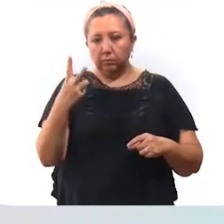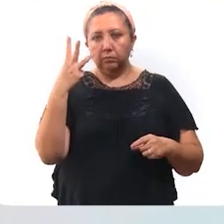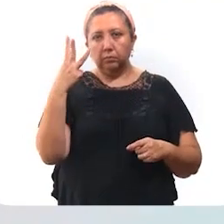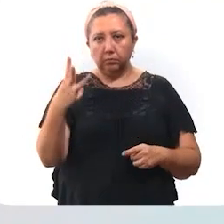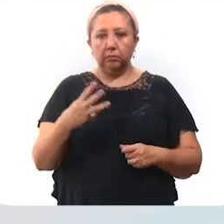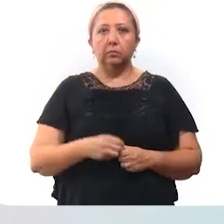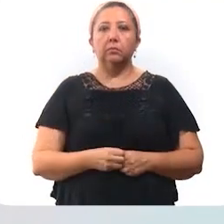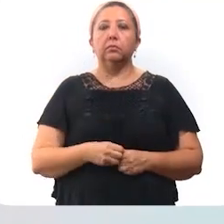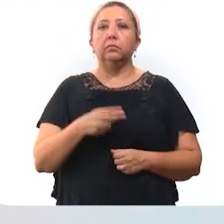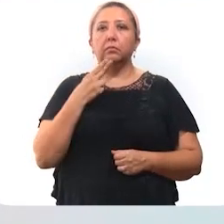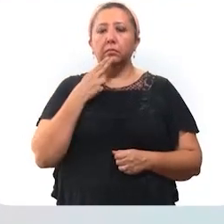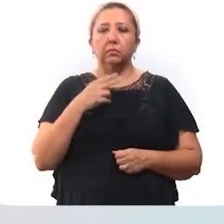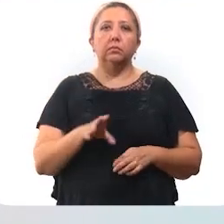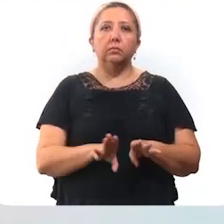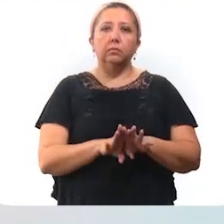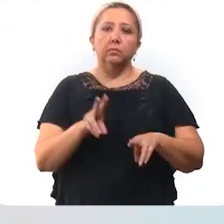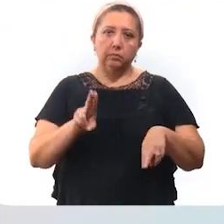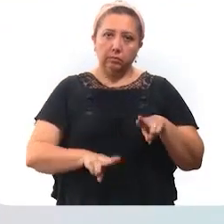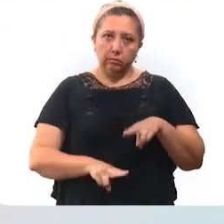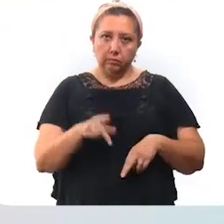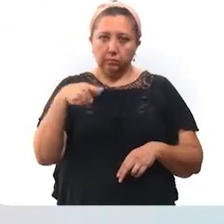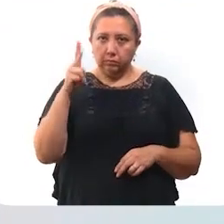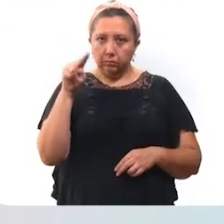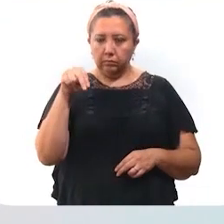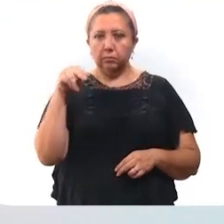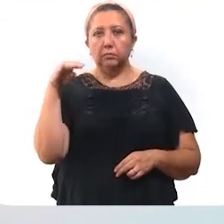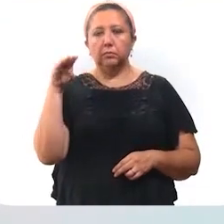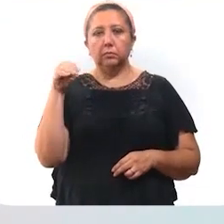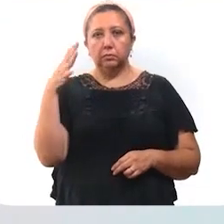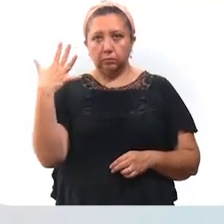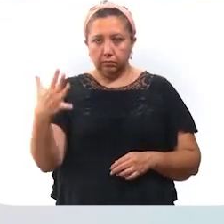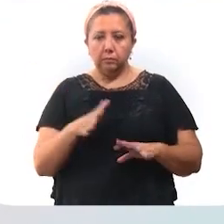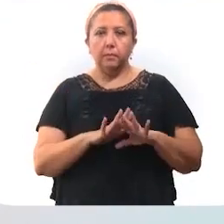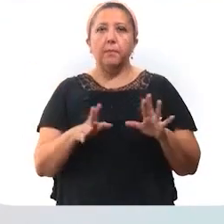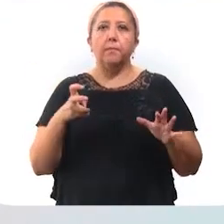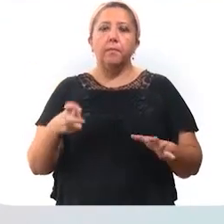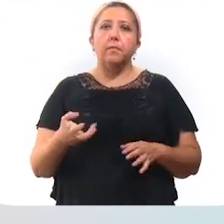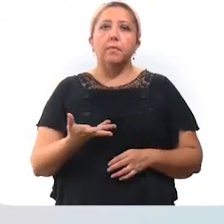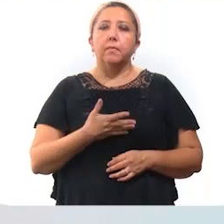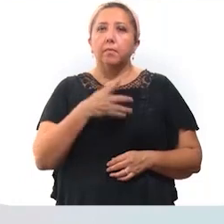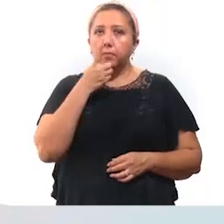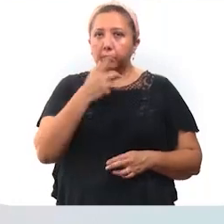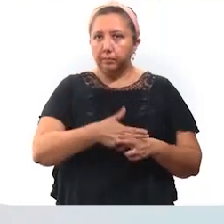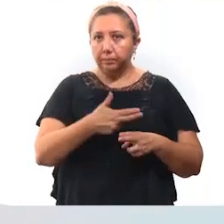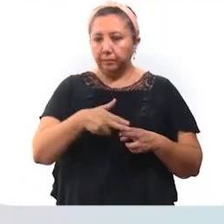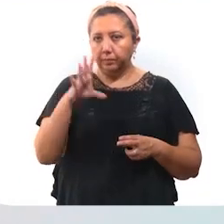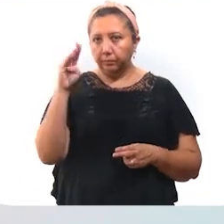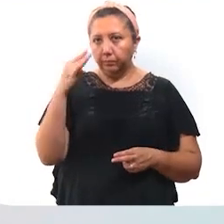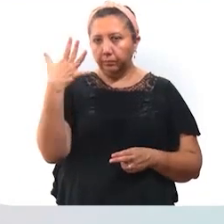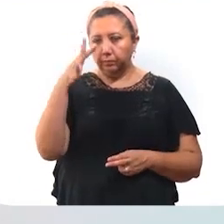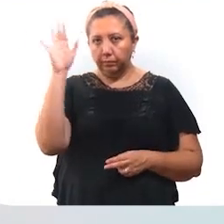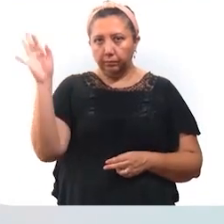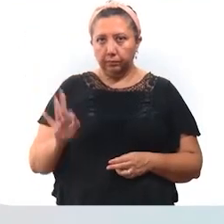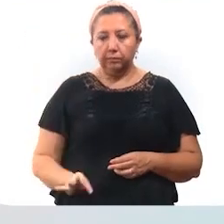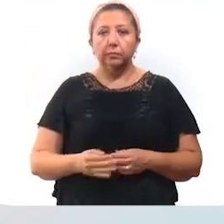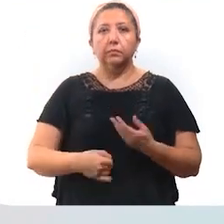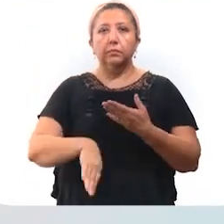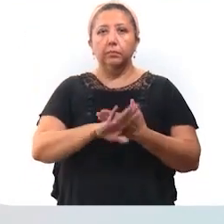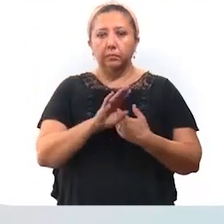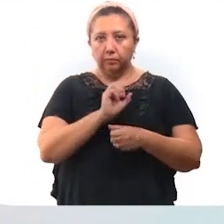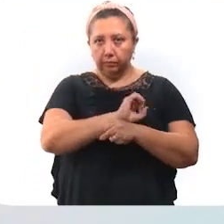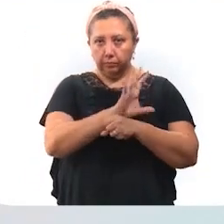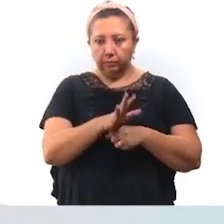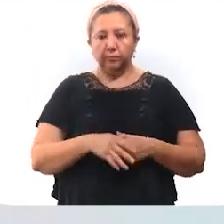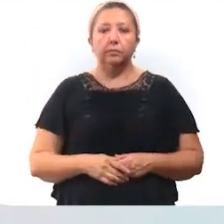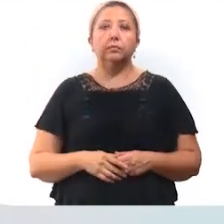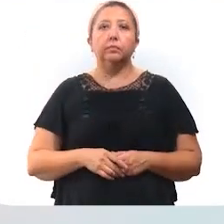capas, tricapa o de uso grado médico, como es el KN95, ya que estos tienen una cobertura hasta del 95% contra la